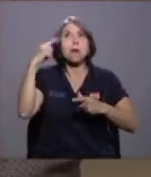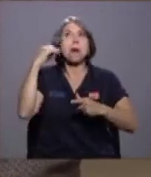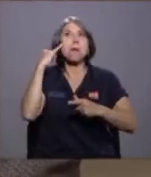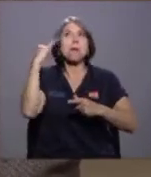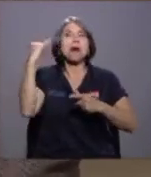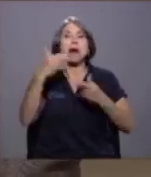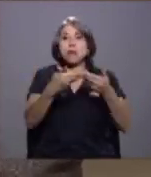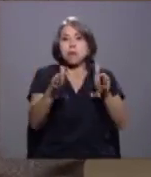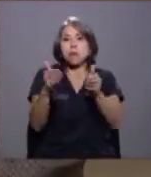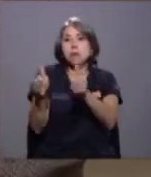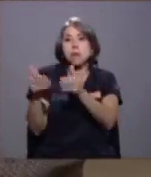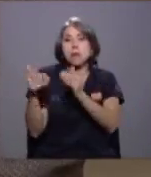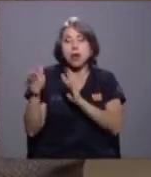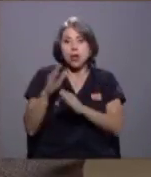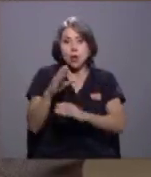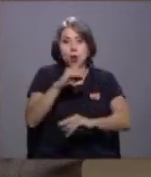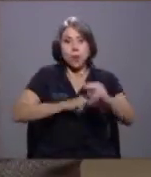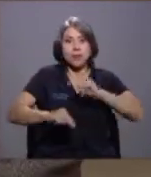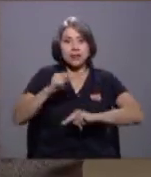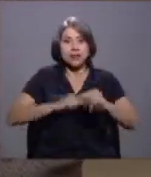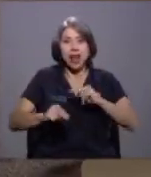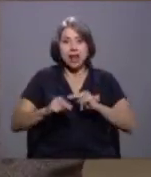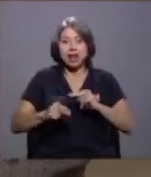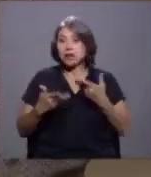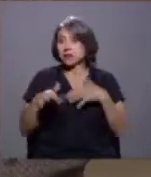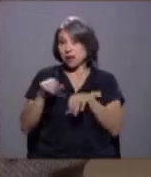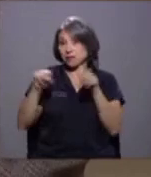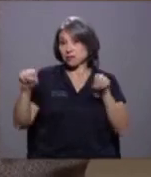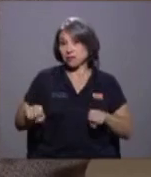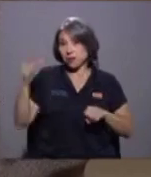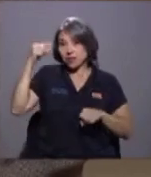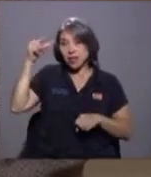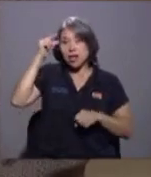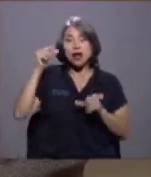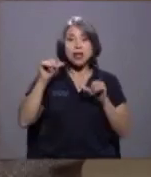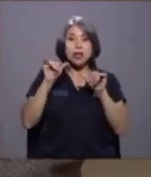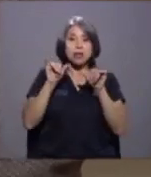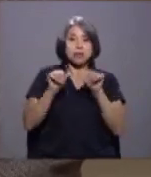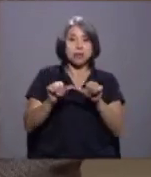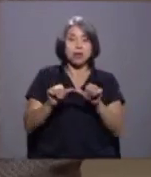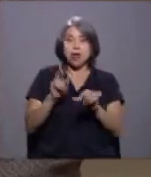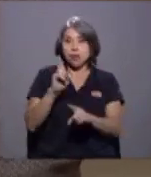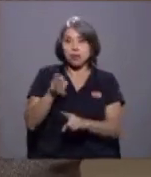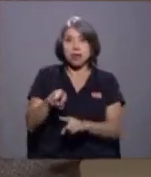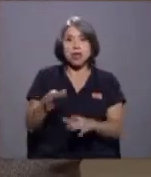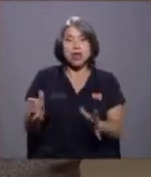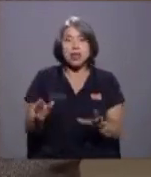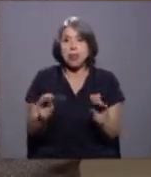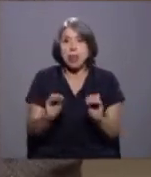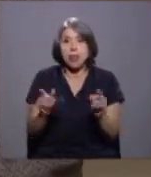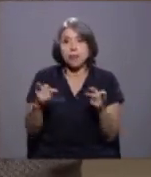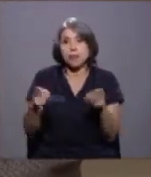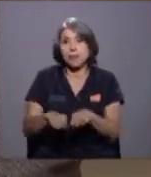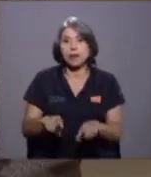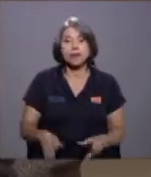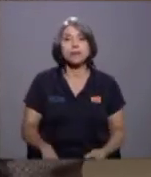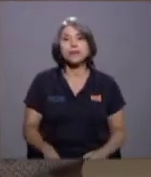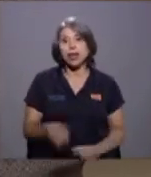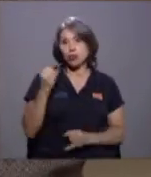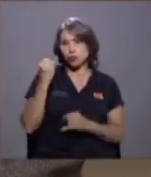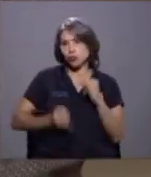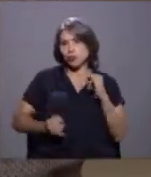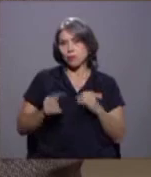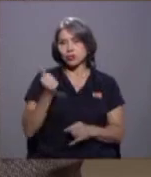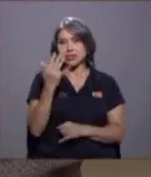por ejemplo, mantuvimos el aparato estatal intacto. No solo mantuvimos el aparato estatal intacto, en los últimos 15 o